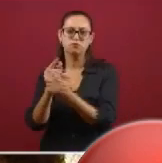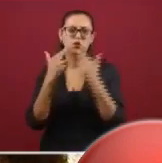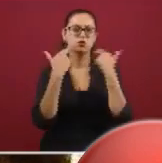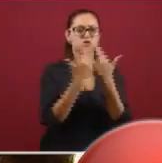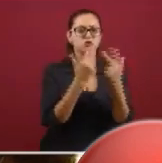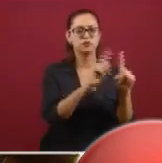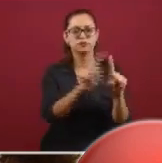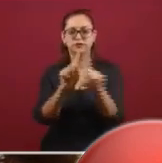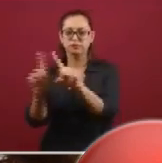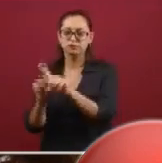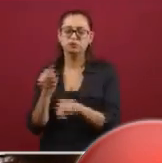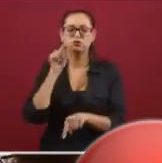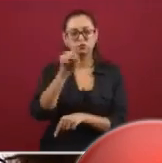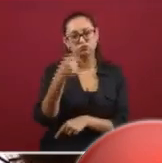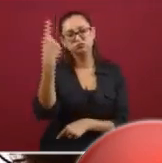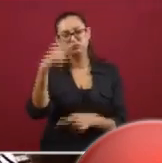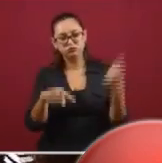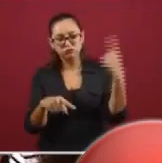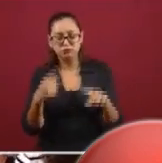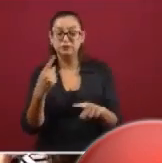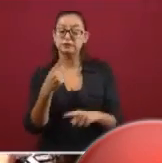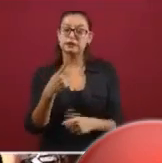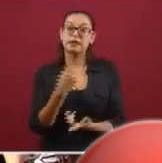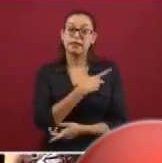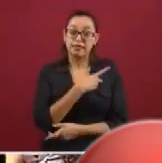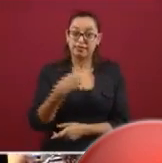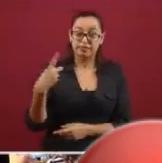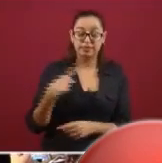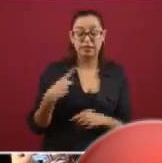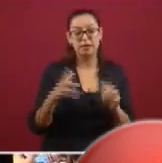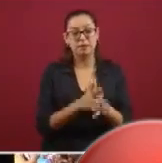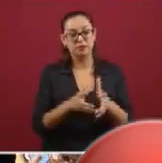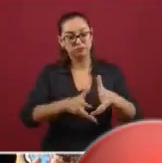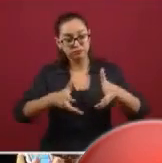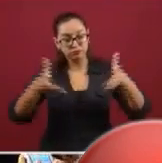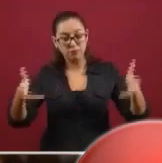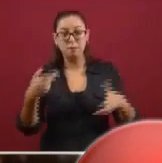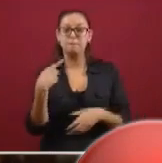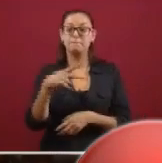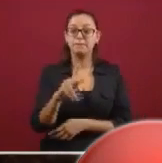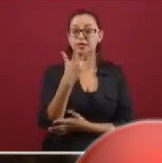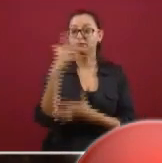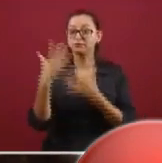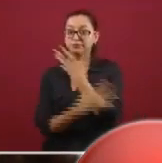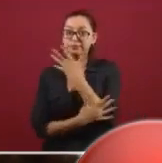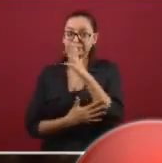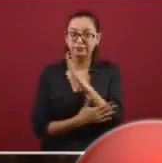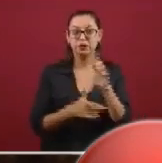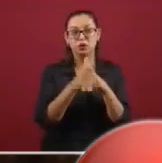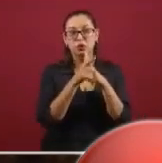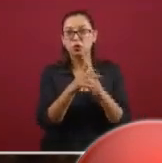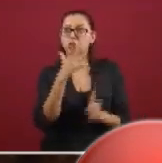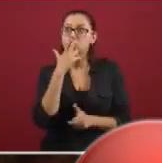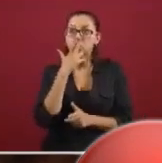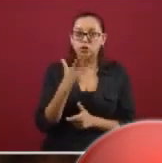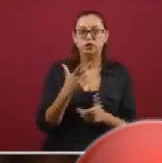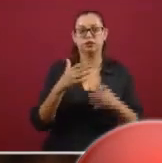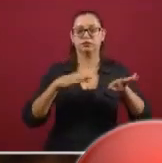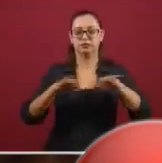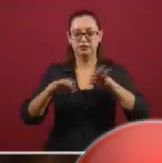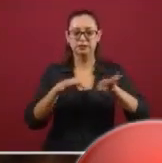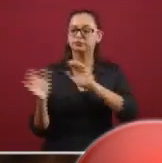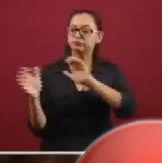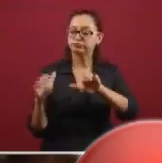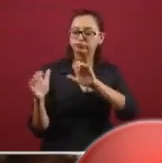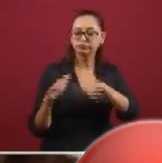de una manera ordenada, sostenible y con inversiones y creando empleo? ¿De qué forma tiene usted, no sé, digamos,